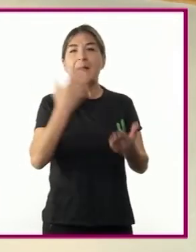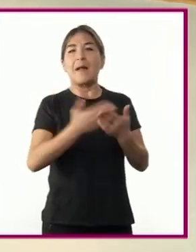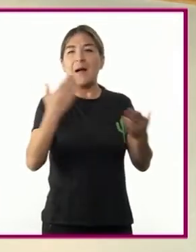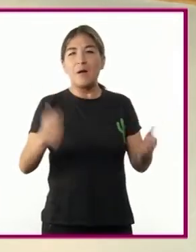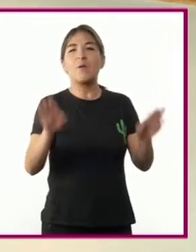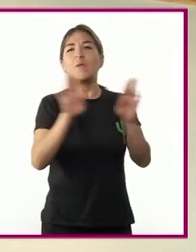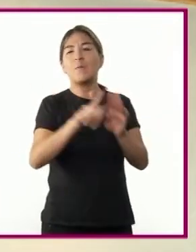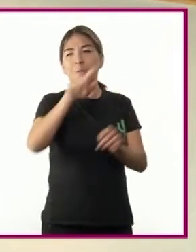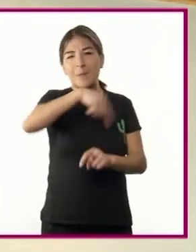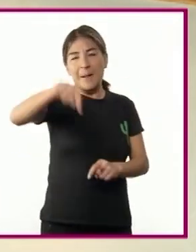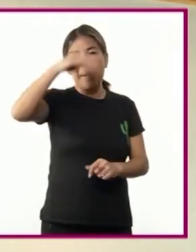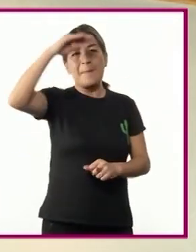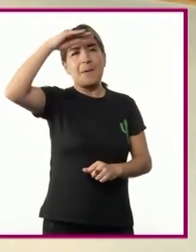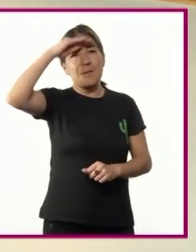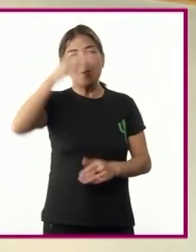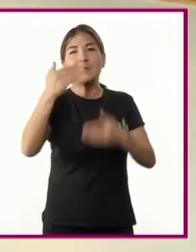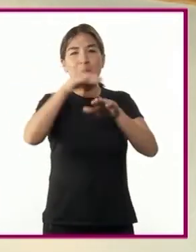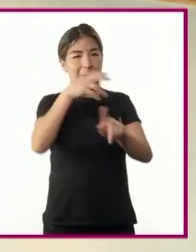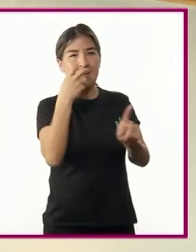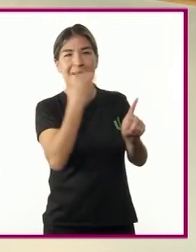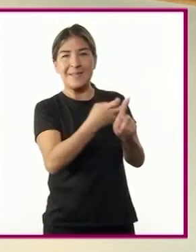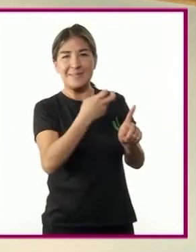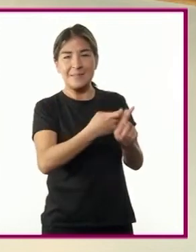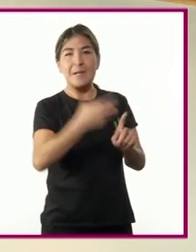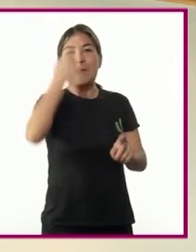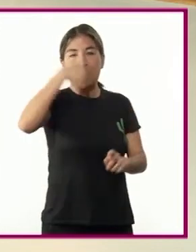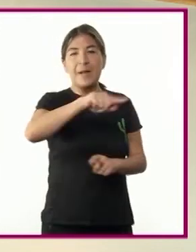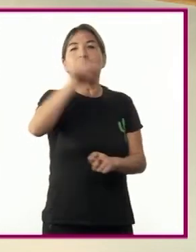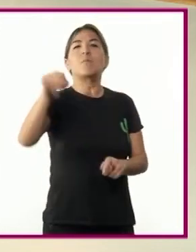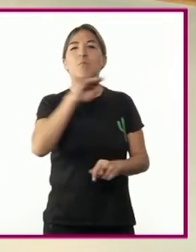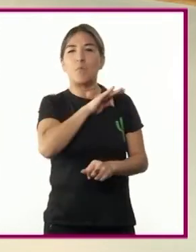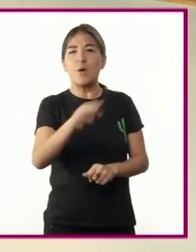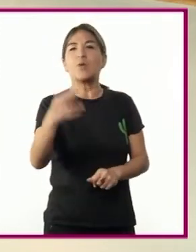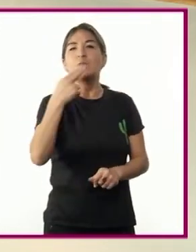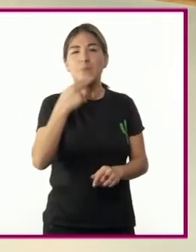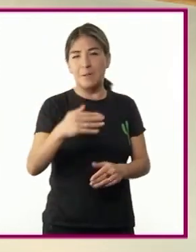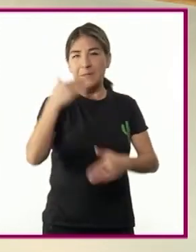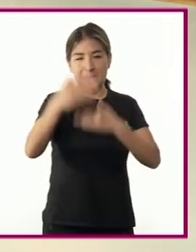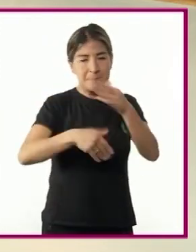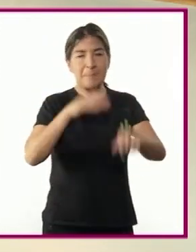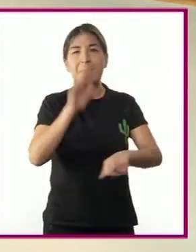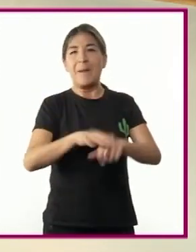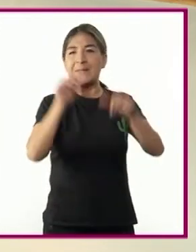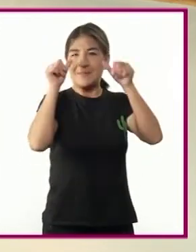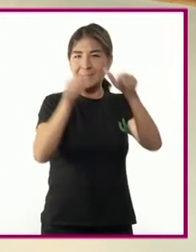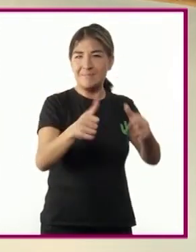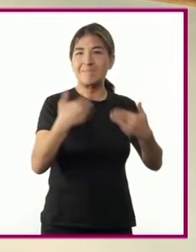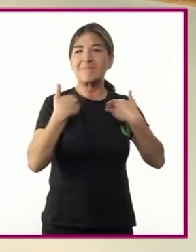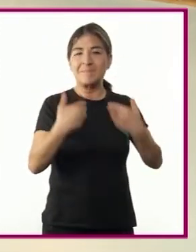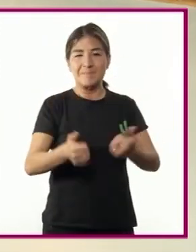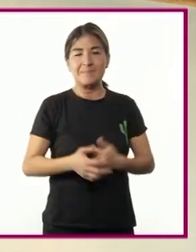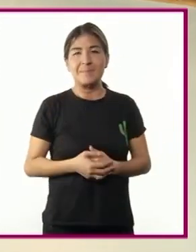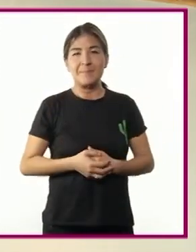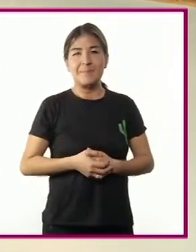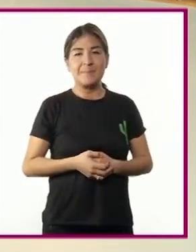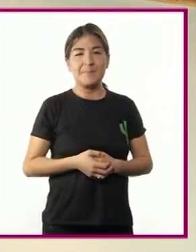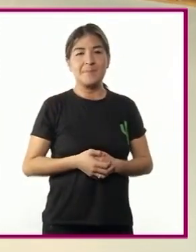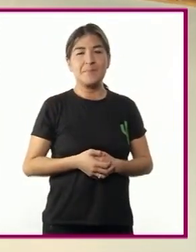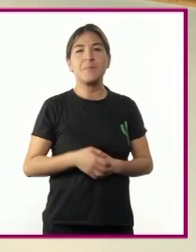estamos reflexionando sobre ellos para que los puedan usar con más atención a los detalles. Así